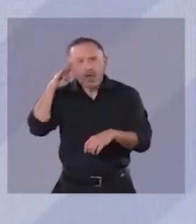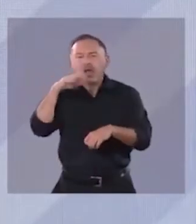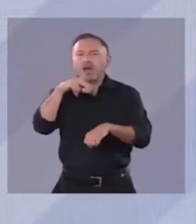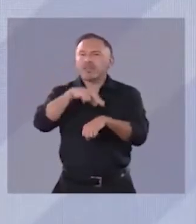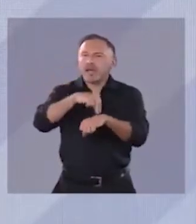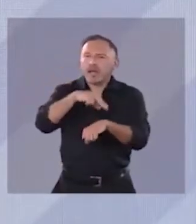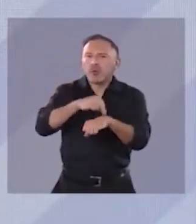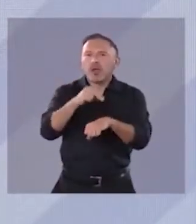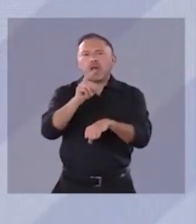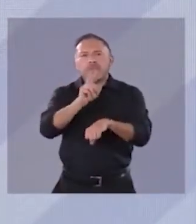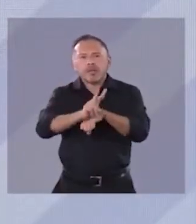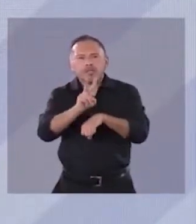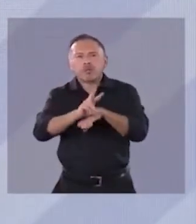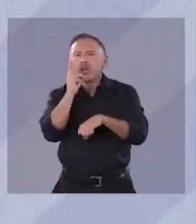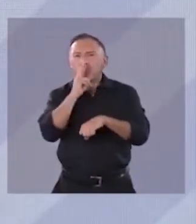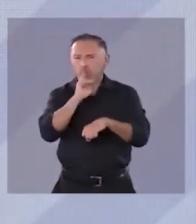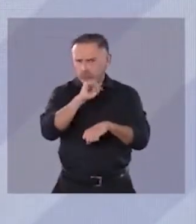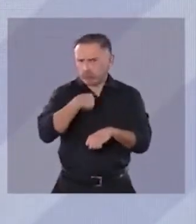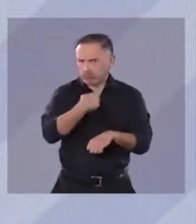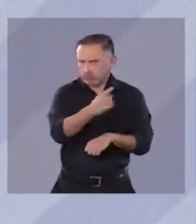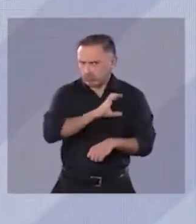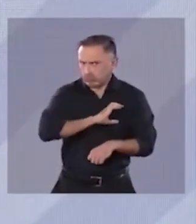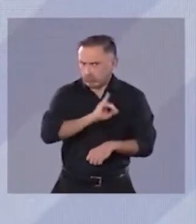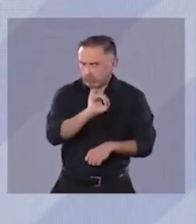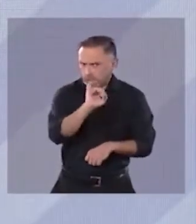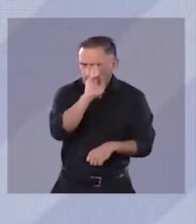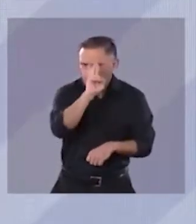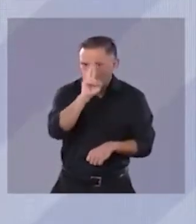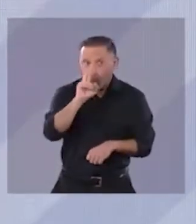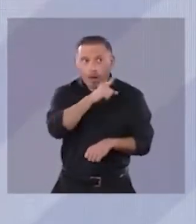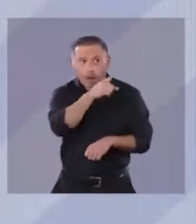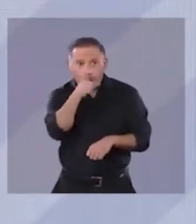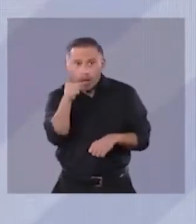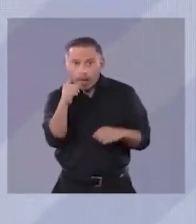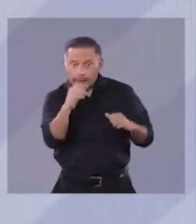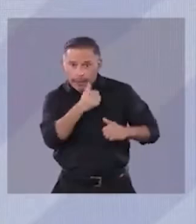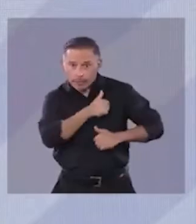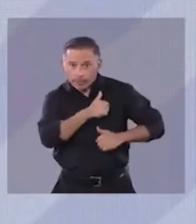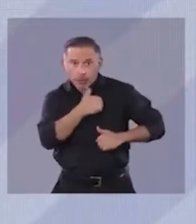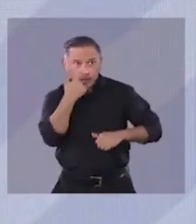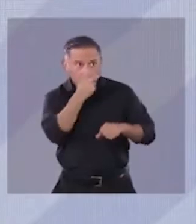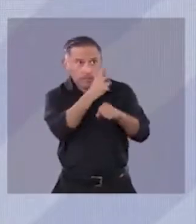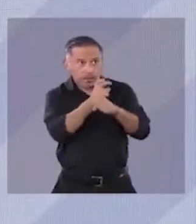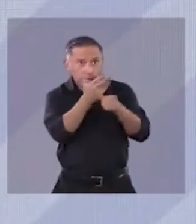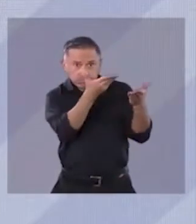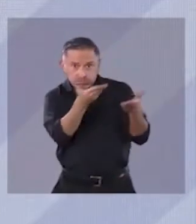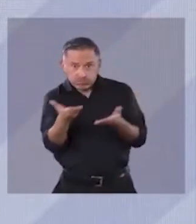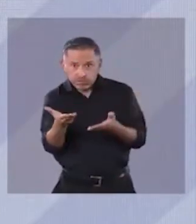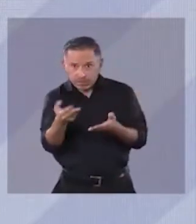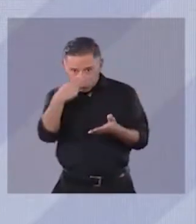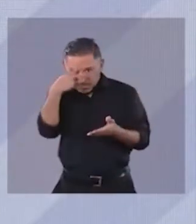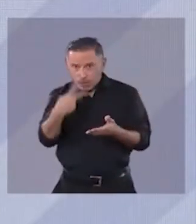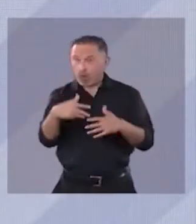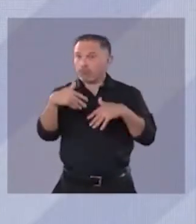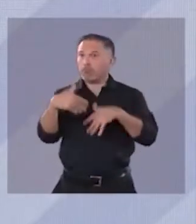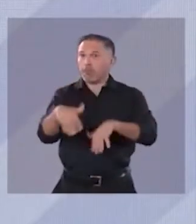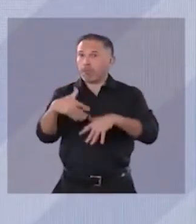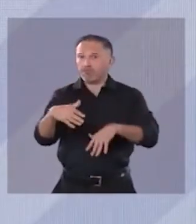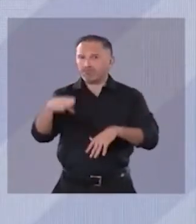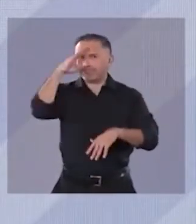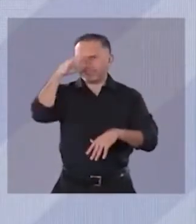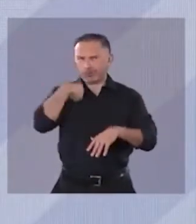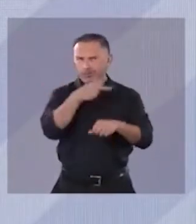yo no voy a invitar a sus ejércitos a desfilar en México. Y la otra será ver un